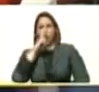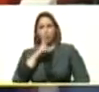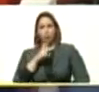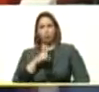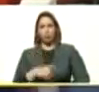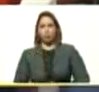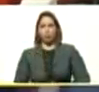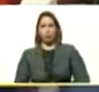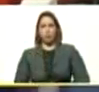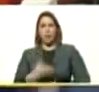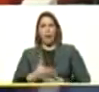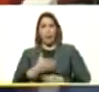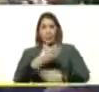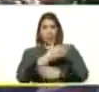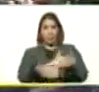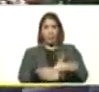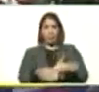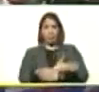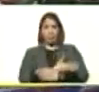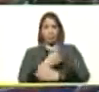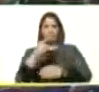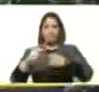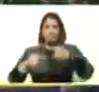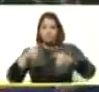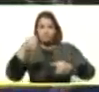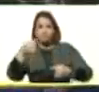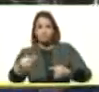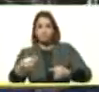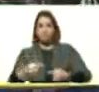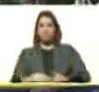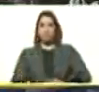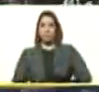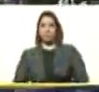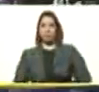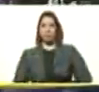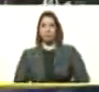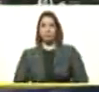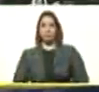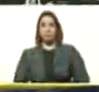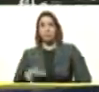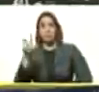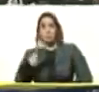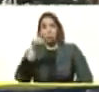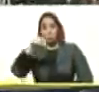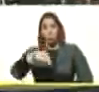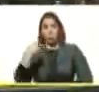...fue un año de un antes y un después. La Venezuela que hoy